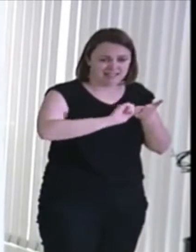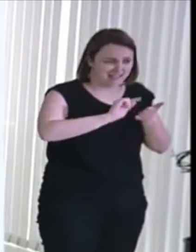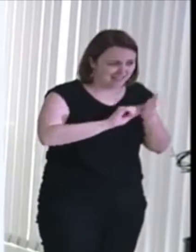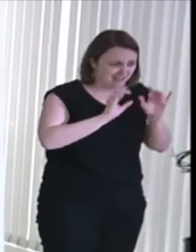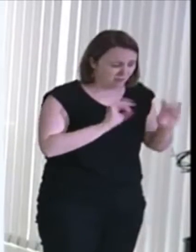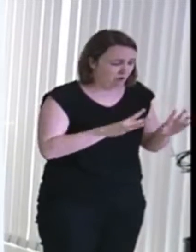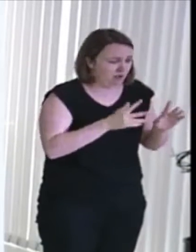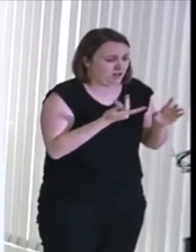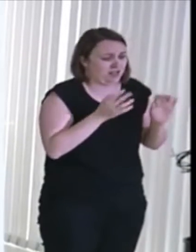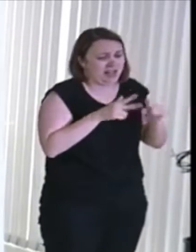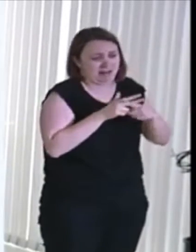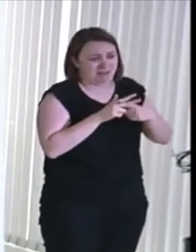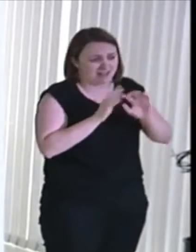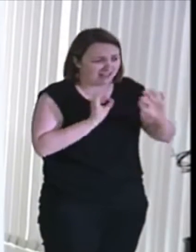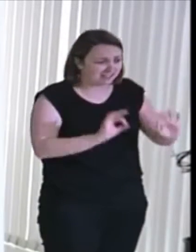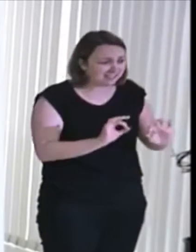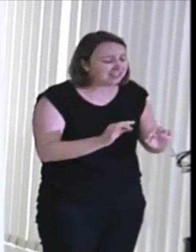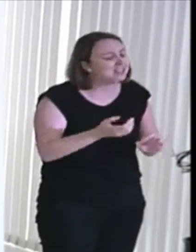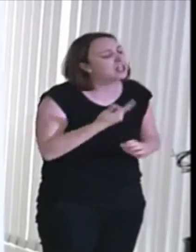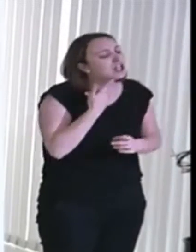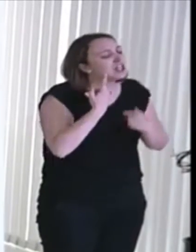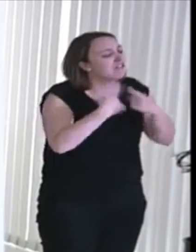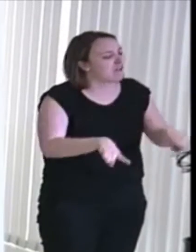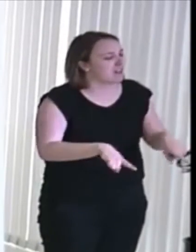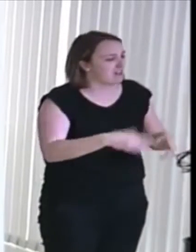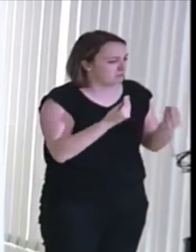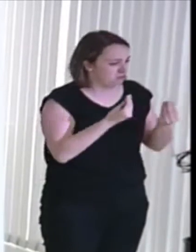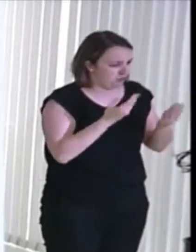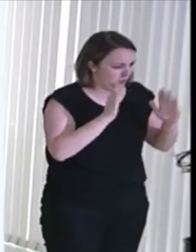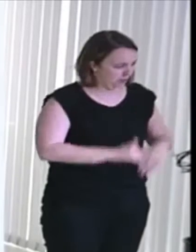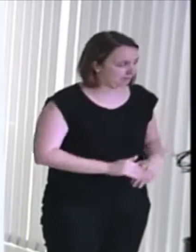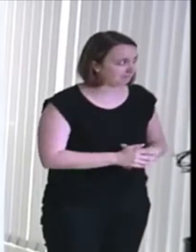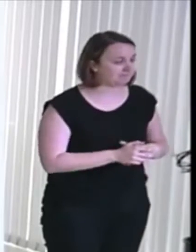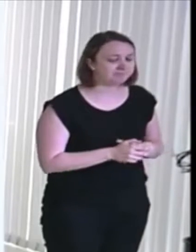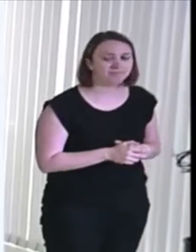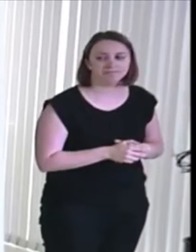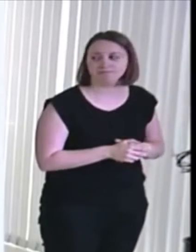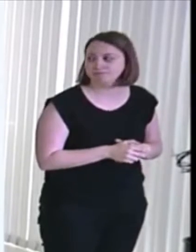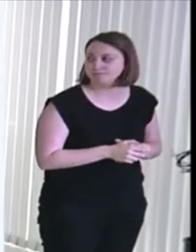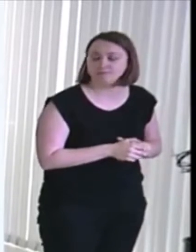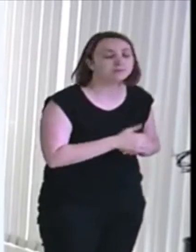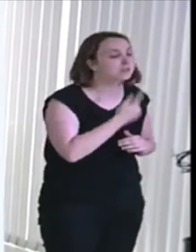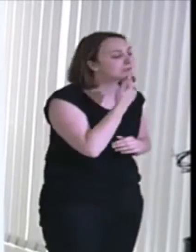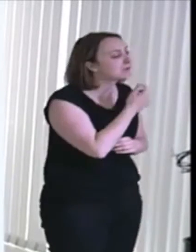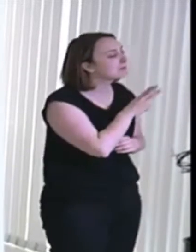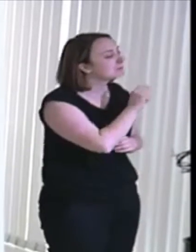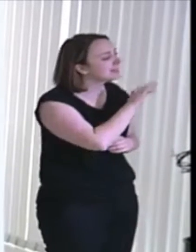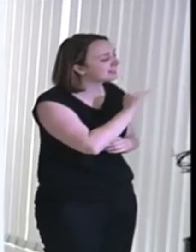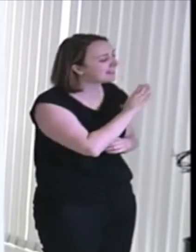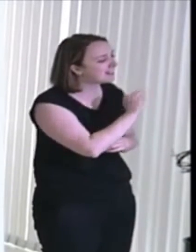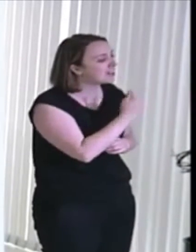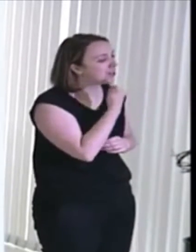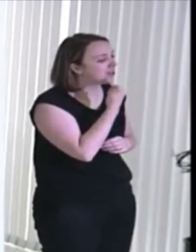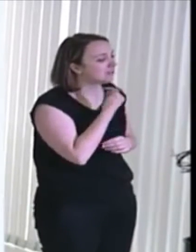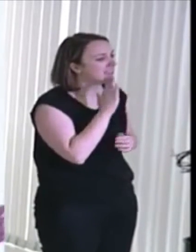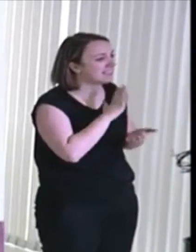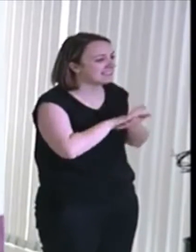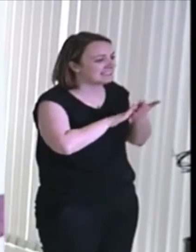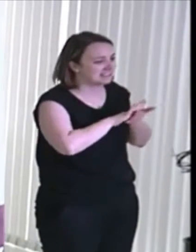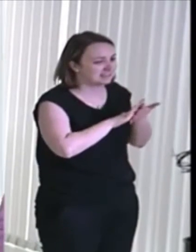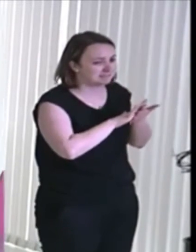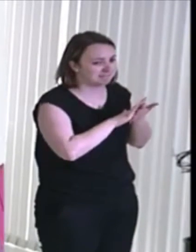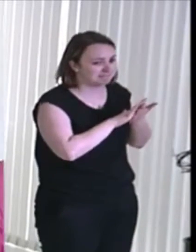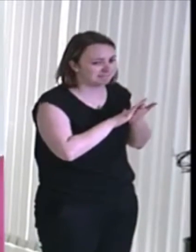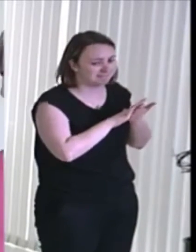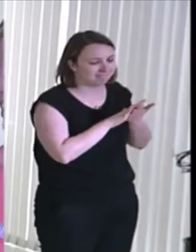una herramienta como otra cualquiera, no va a haber tanta diferencia, ¿no? Creo yo. Patricia, yo antes te hacía Es que con Patricia pequeña